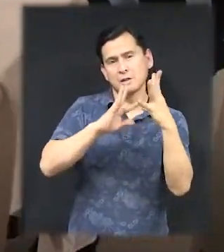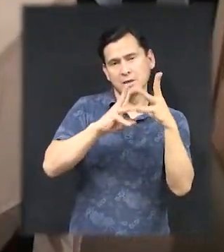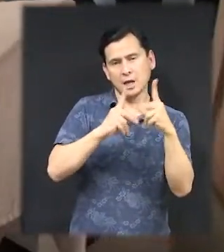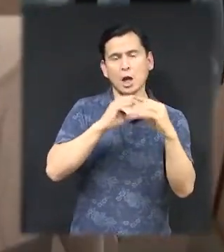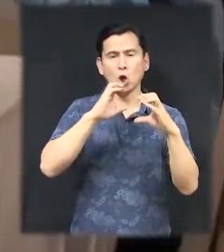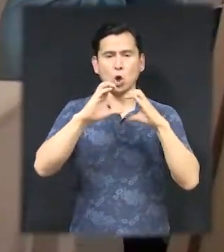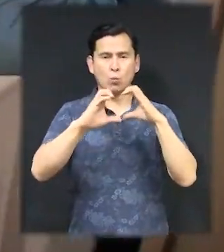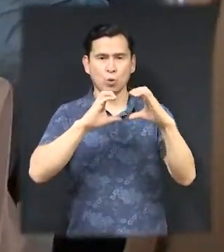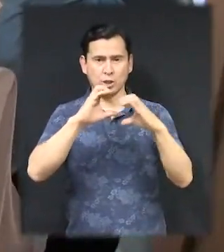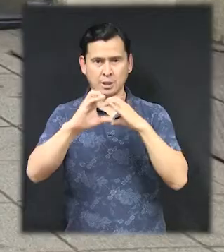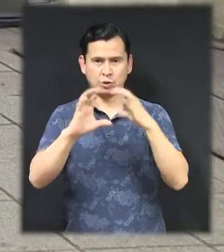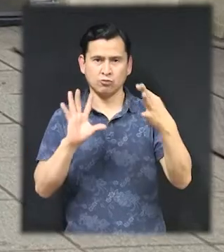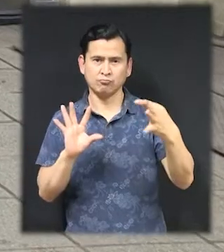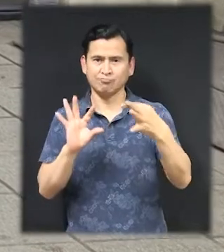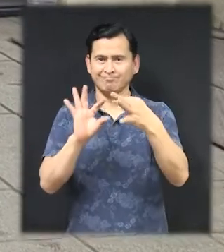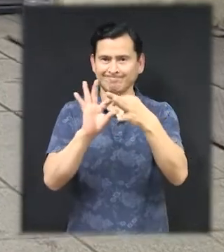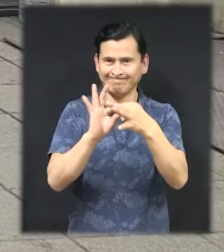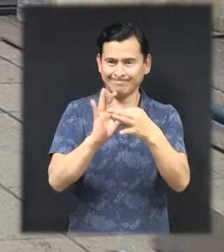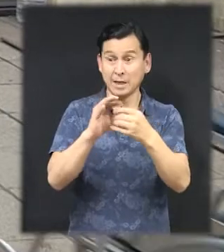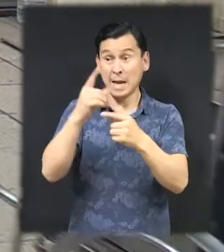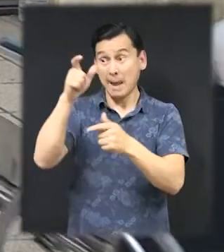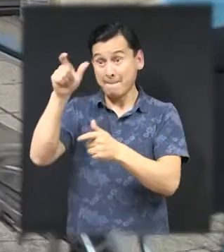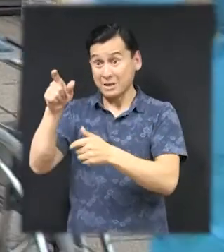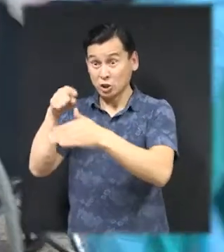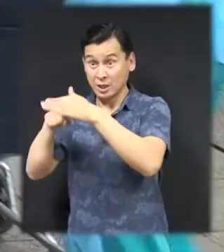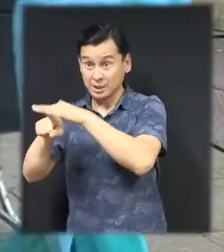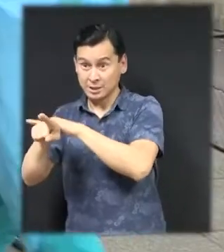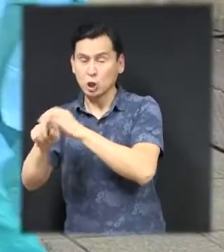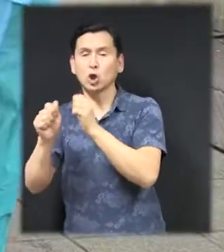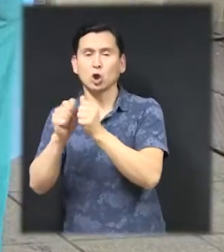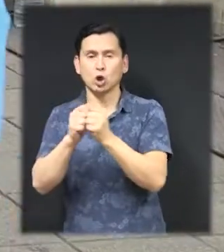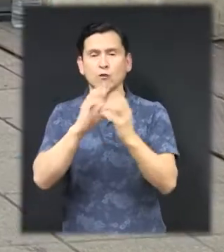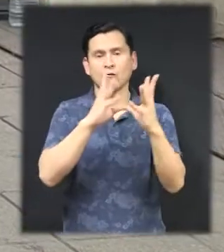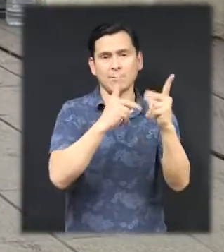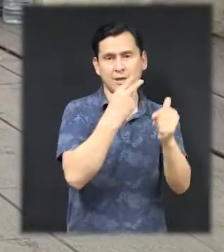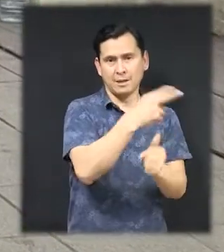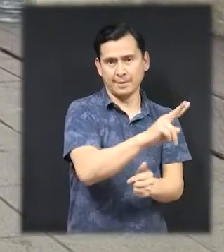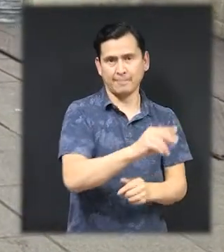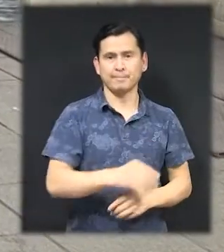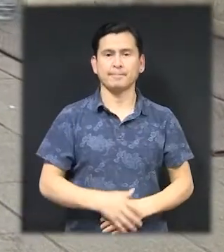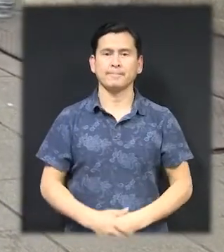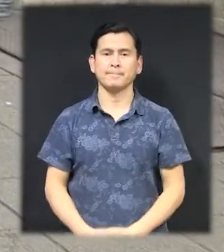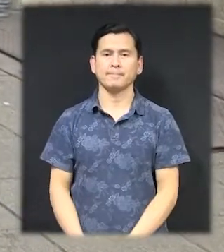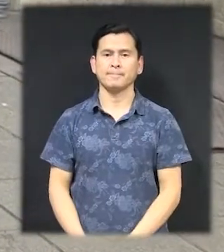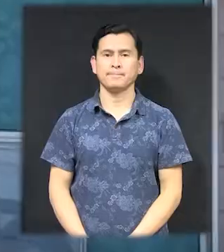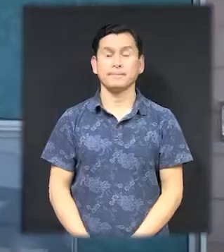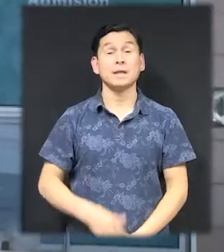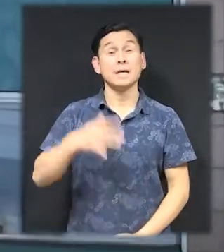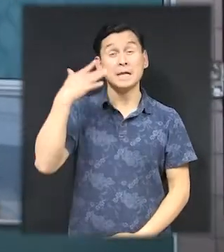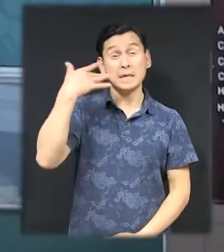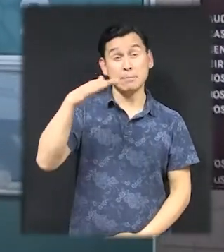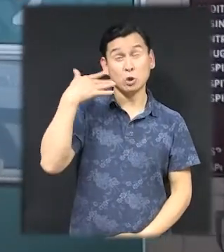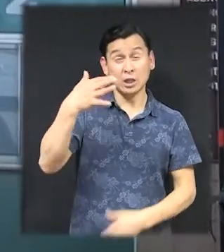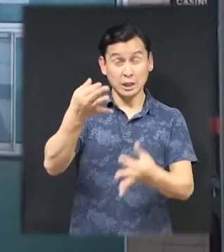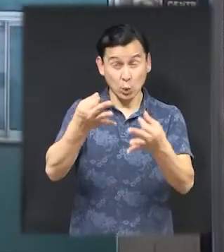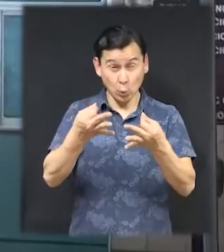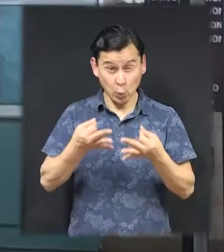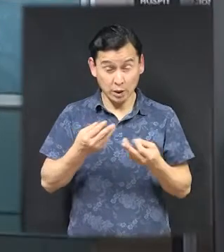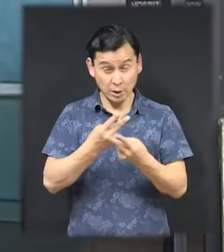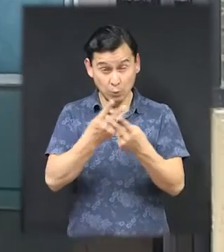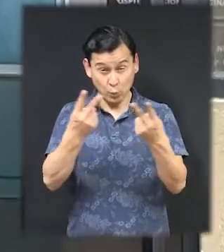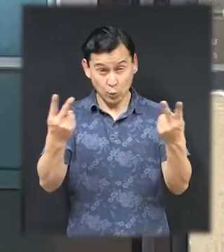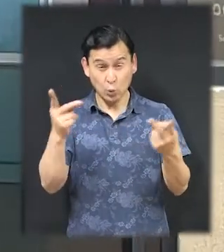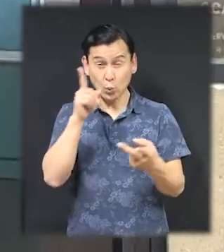las necesidades asistenciales de nuestra población, inaugurando los 3 dispositivos de urgencia que ya hemos